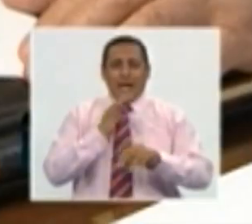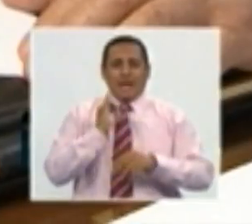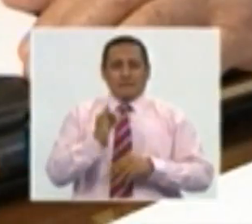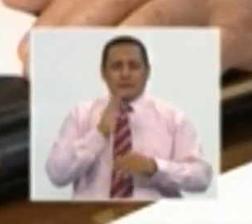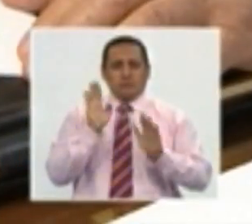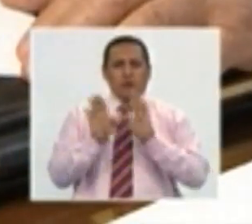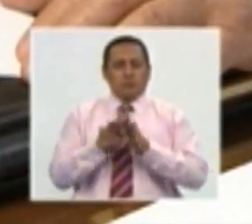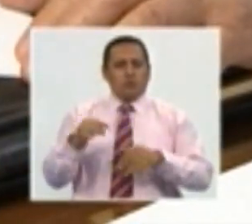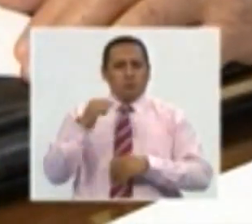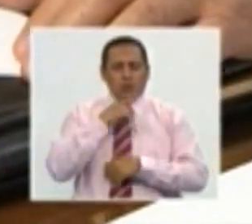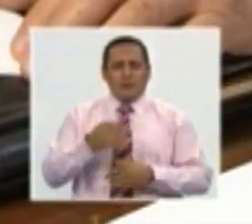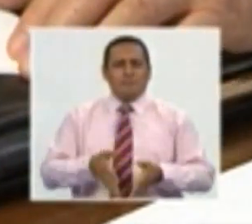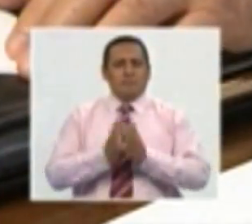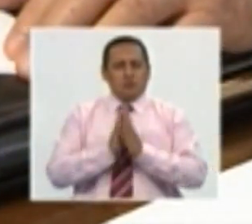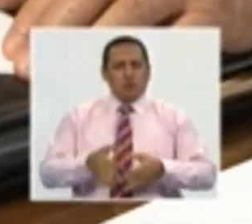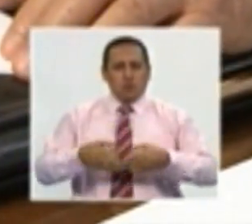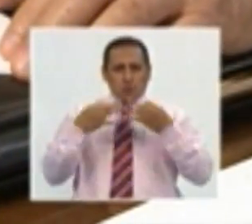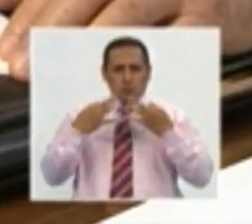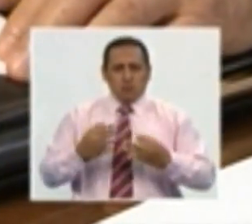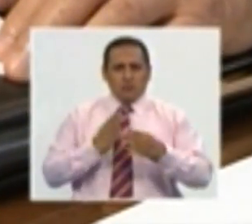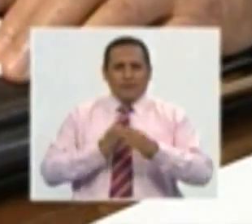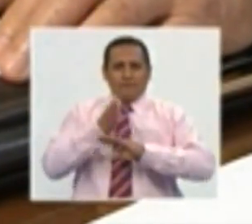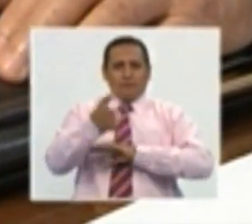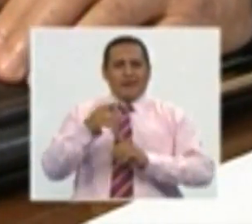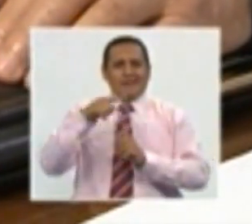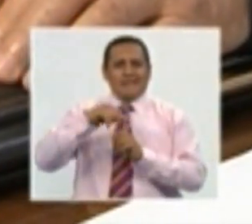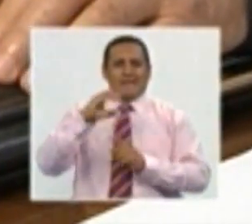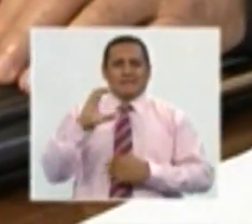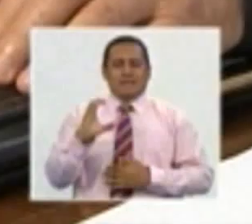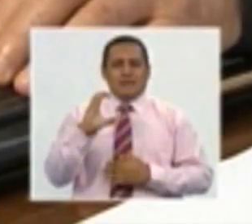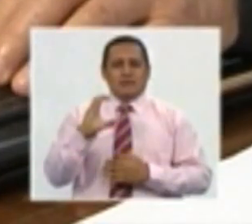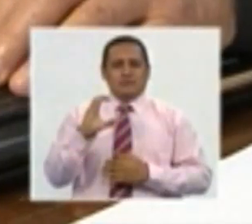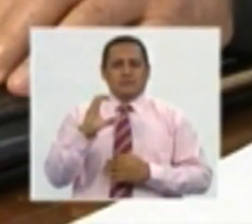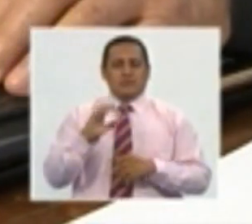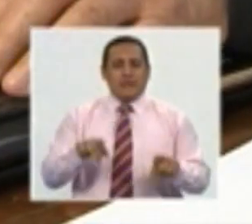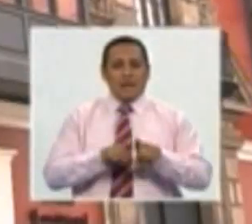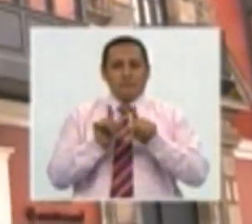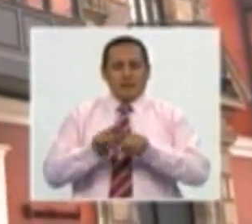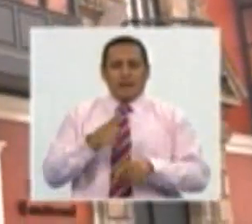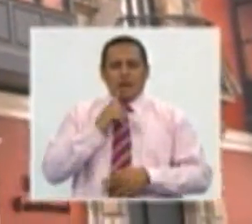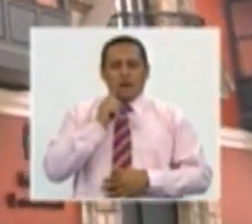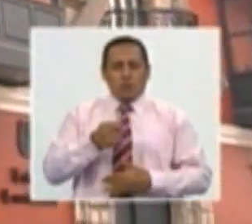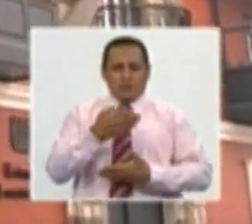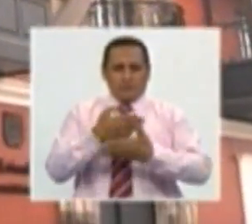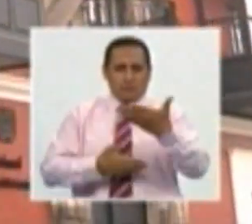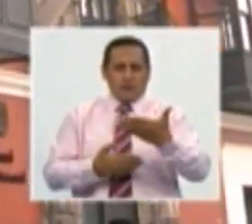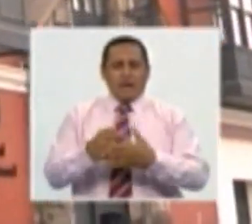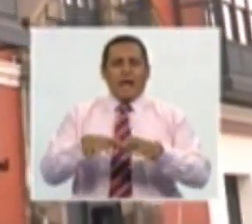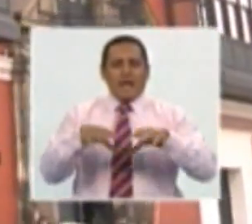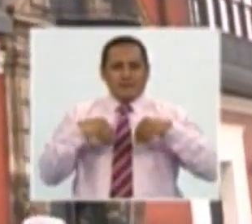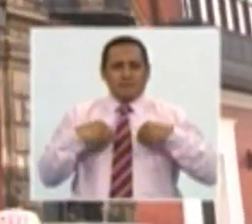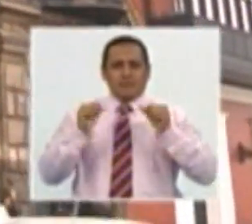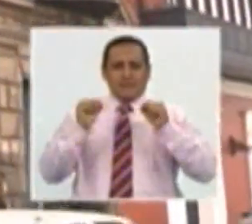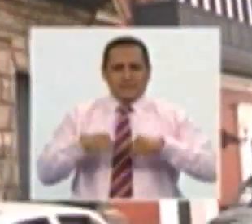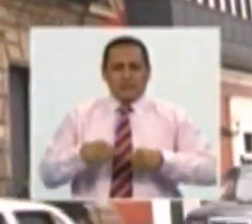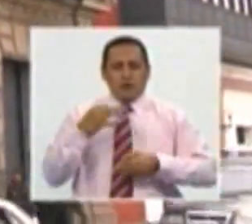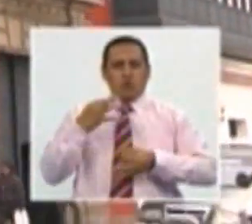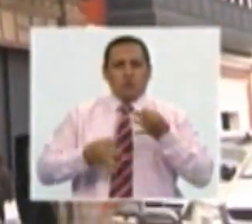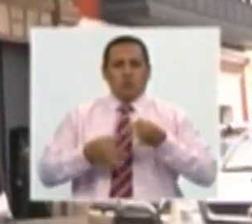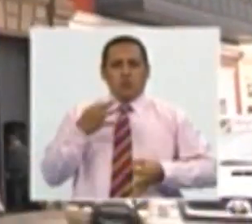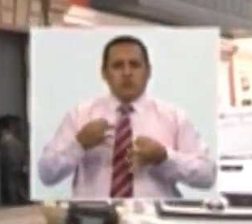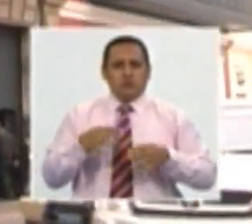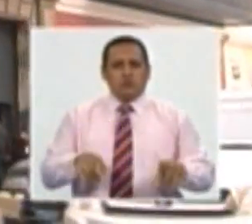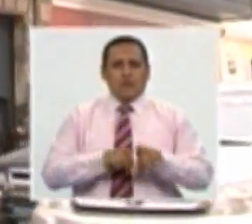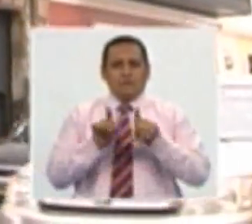De esa manera insistió en su justo reclamo, llegando hasta el Tribunal Constitucional, que estimó declarar fundada la